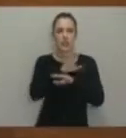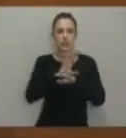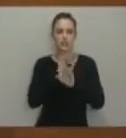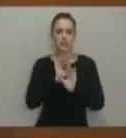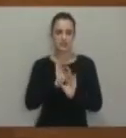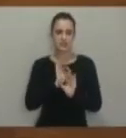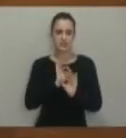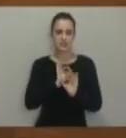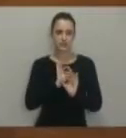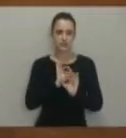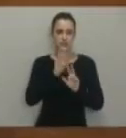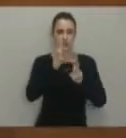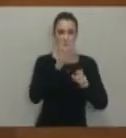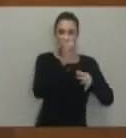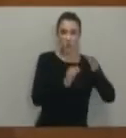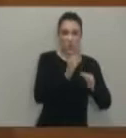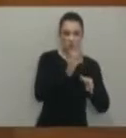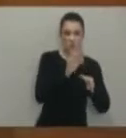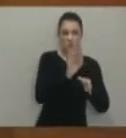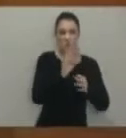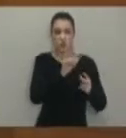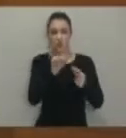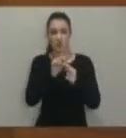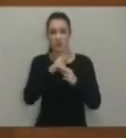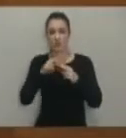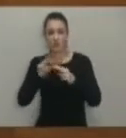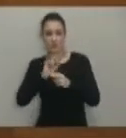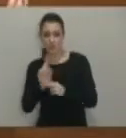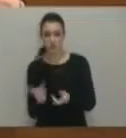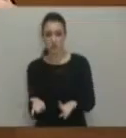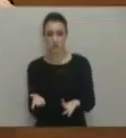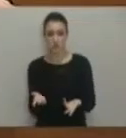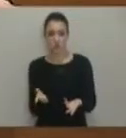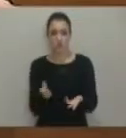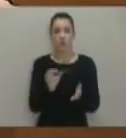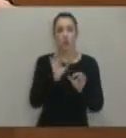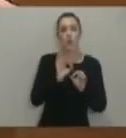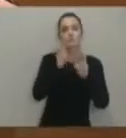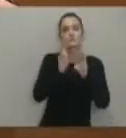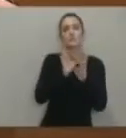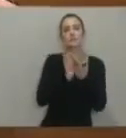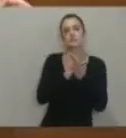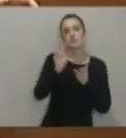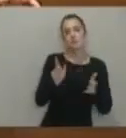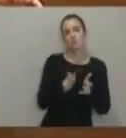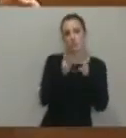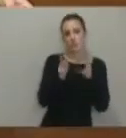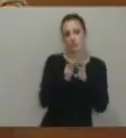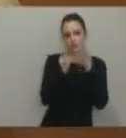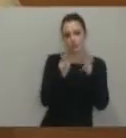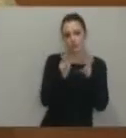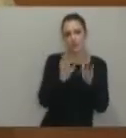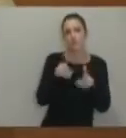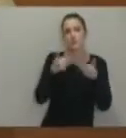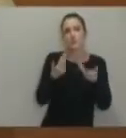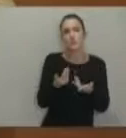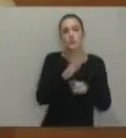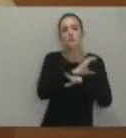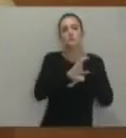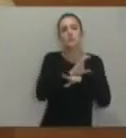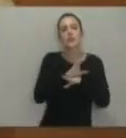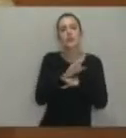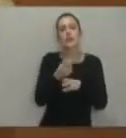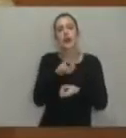cuestiones políticas o de cuestiones, digamos, de servicios sociales, ¿no? Las razones que argumenta la consejería y